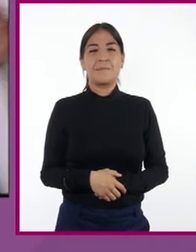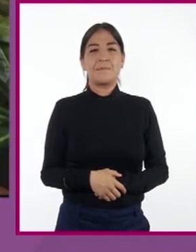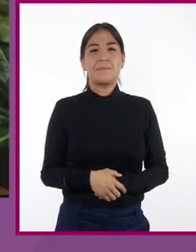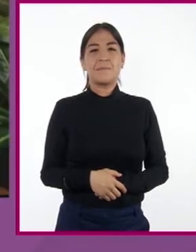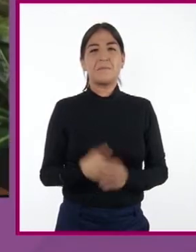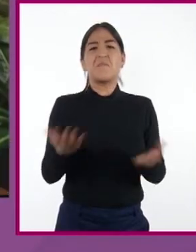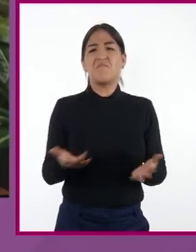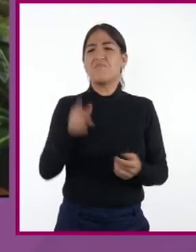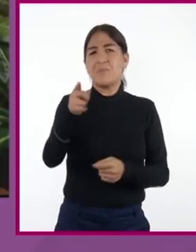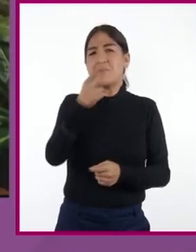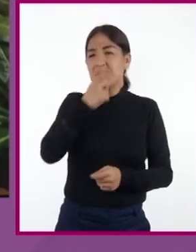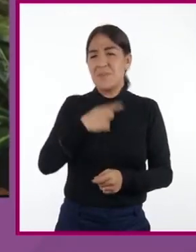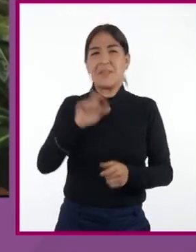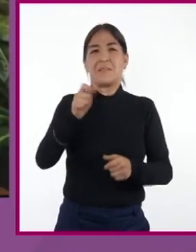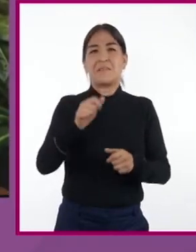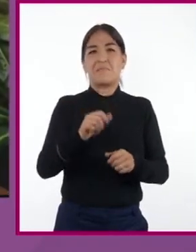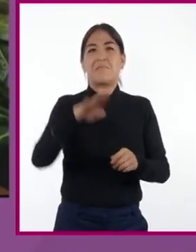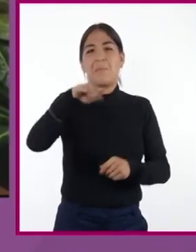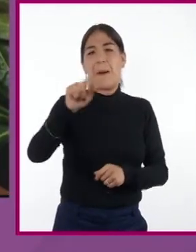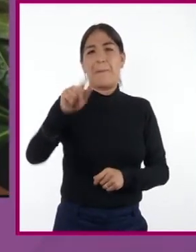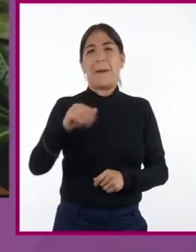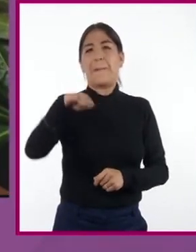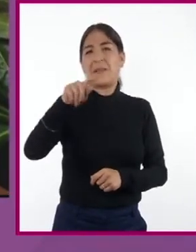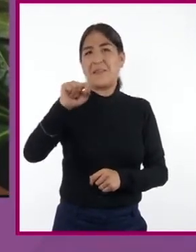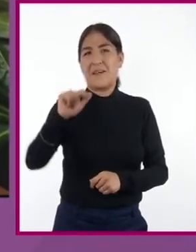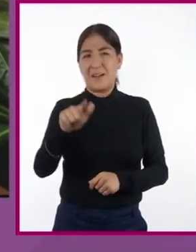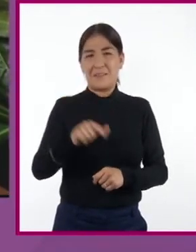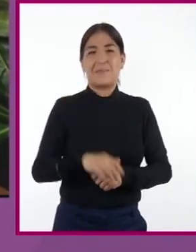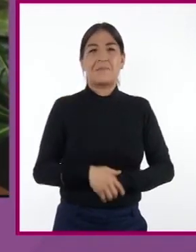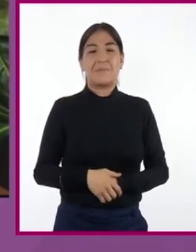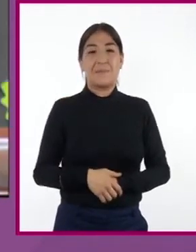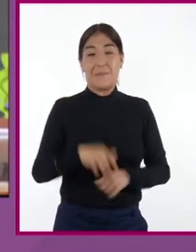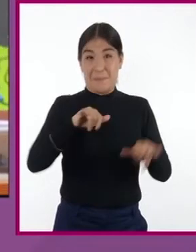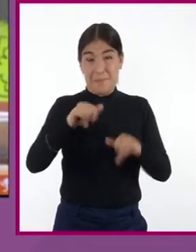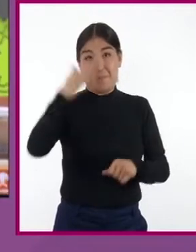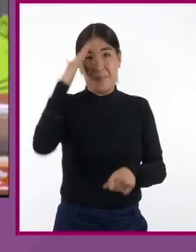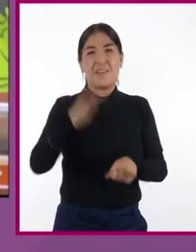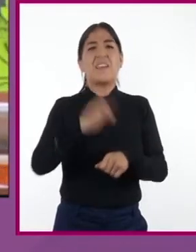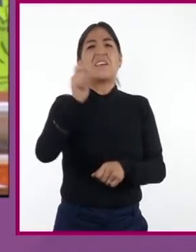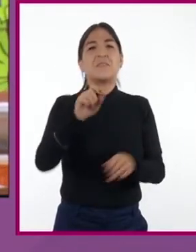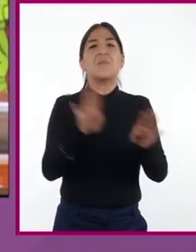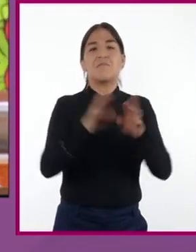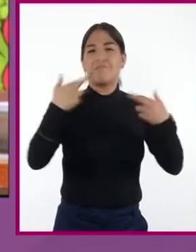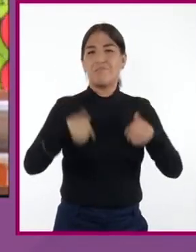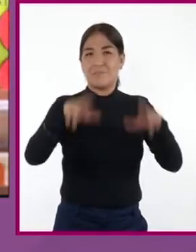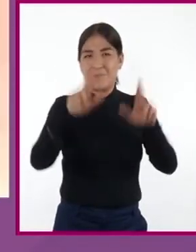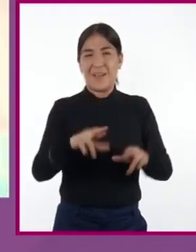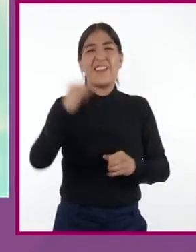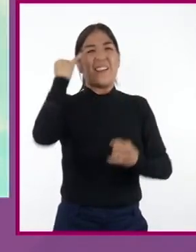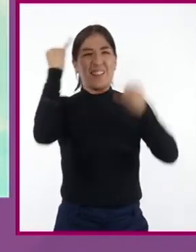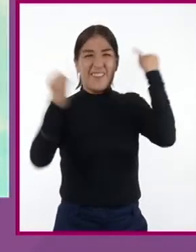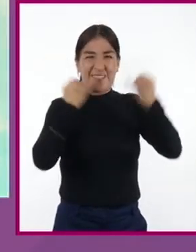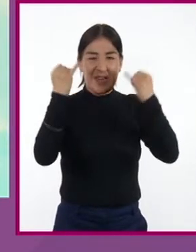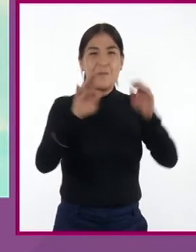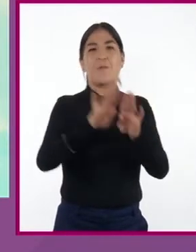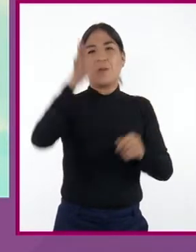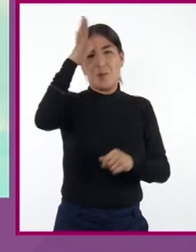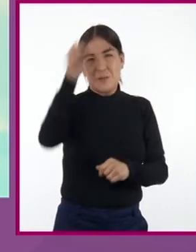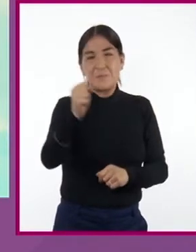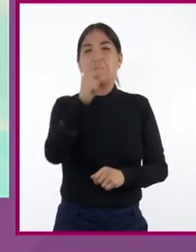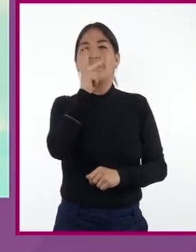¿Y qué me dicen de los mapas mentales? Un mapa mental consiste en una representación de ideas, conceptos